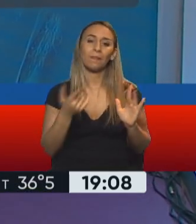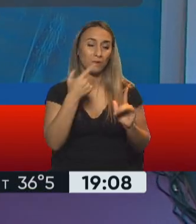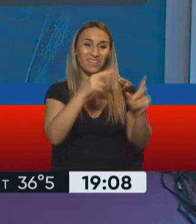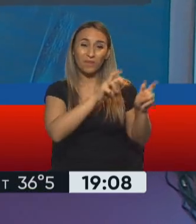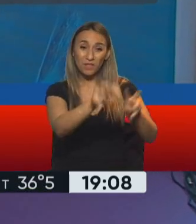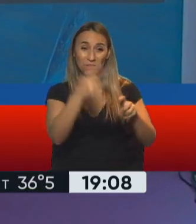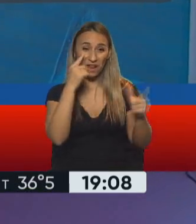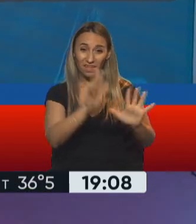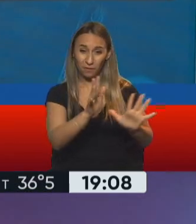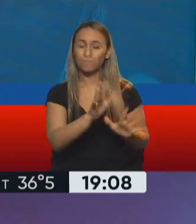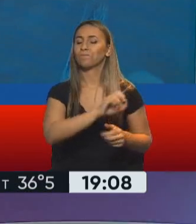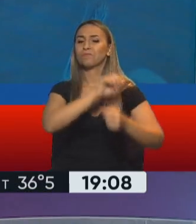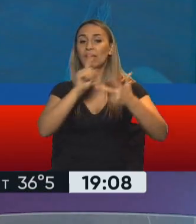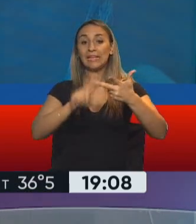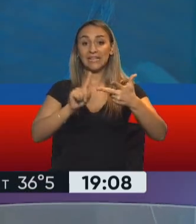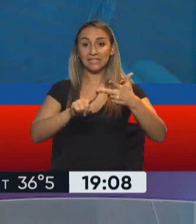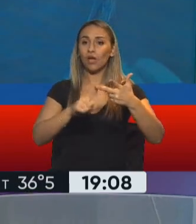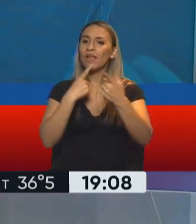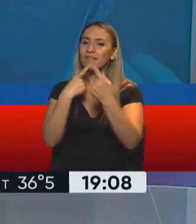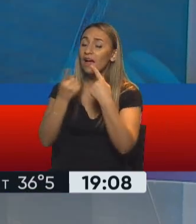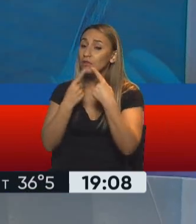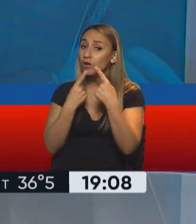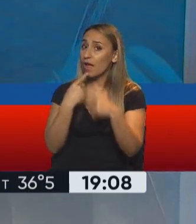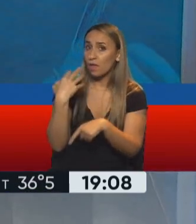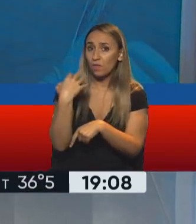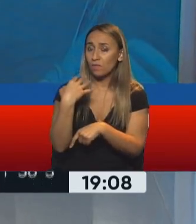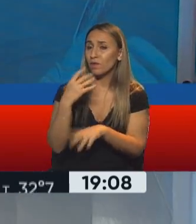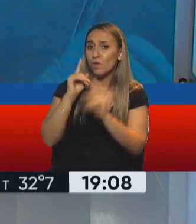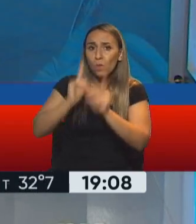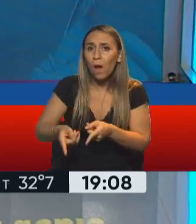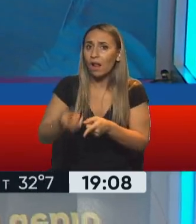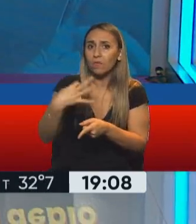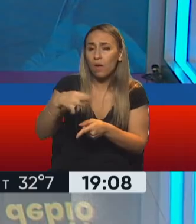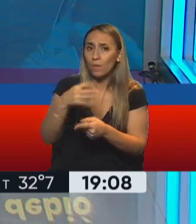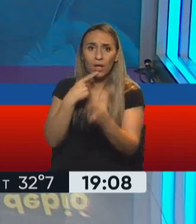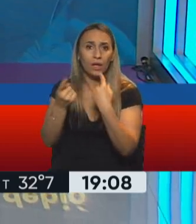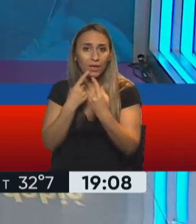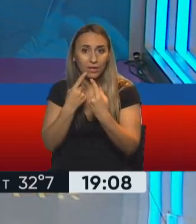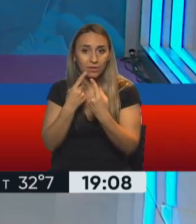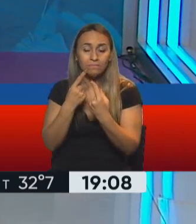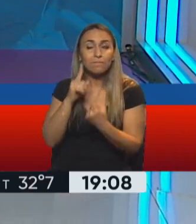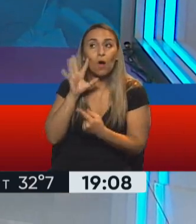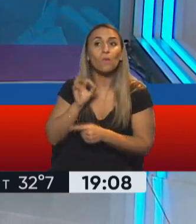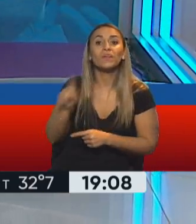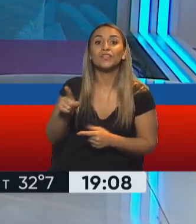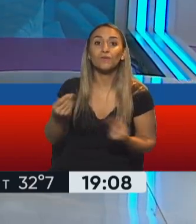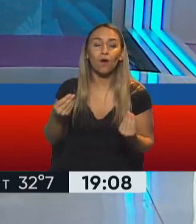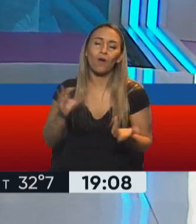La indagatoria debió realizarse. ¿Es tu opinión? ¿Es un dato obvio? ¿Es